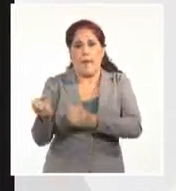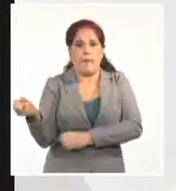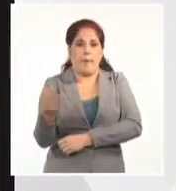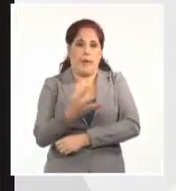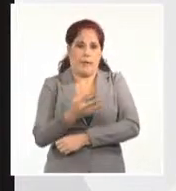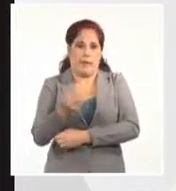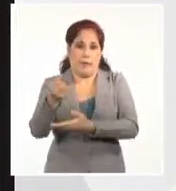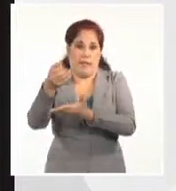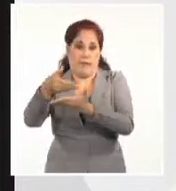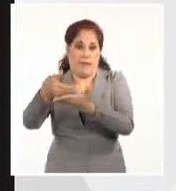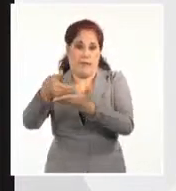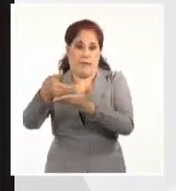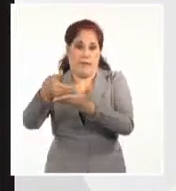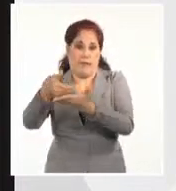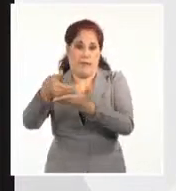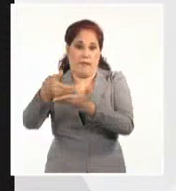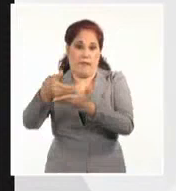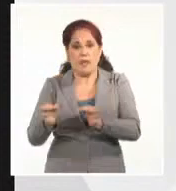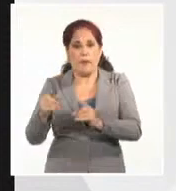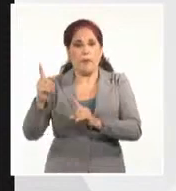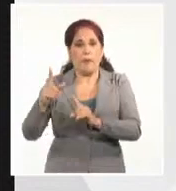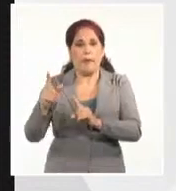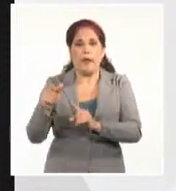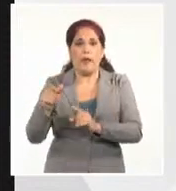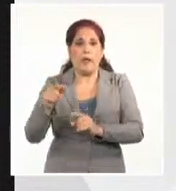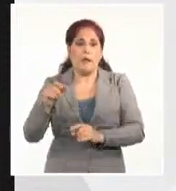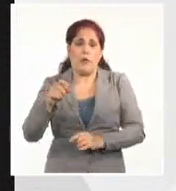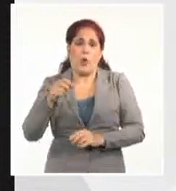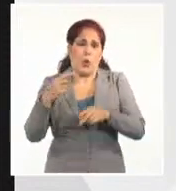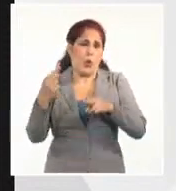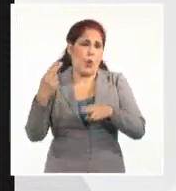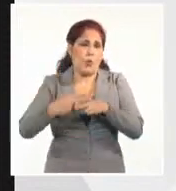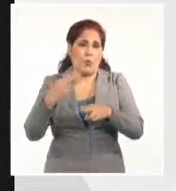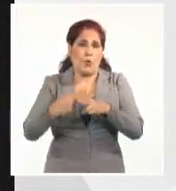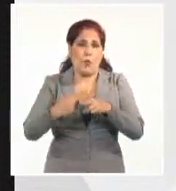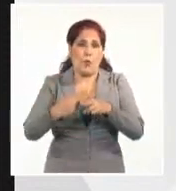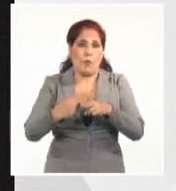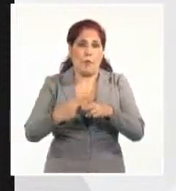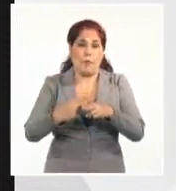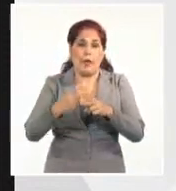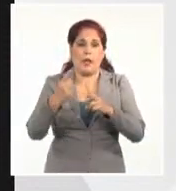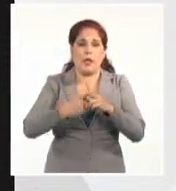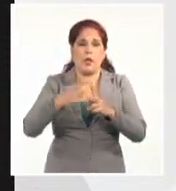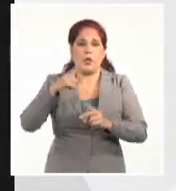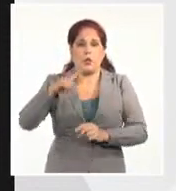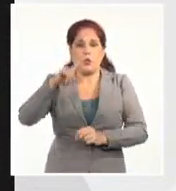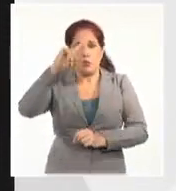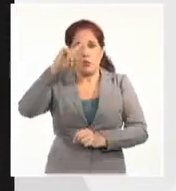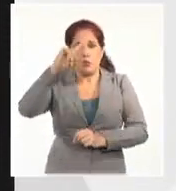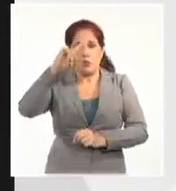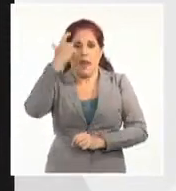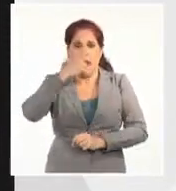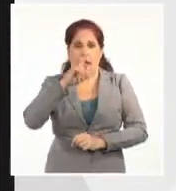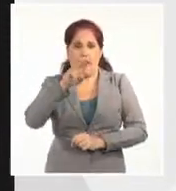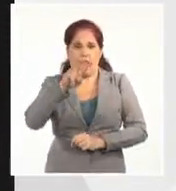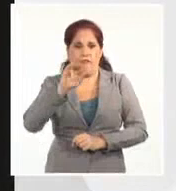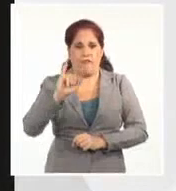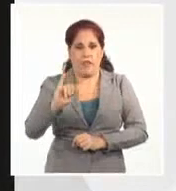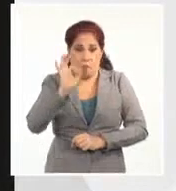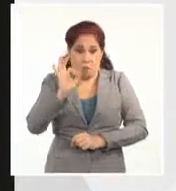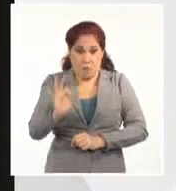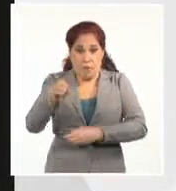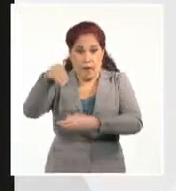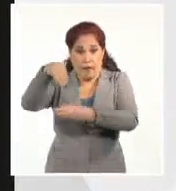de sus patrones es que siguen siempre y es algo que me llamó la atención, ¿no? Entonces, bueno, curiosamente estas son